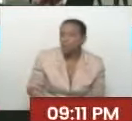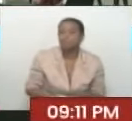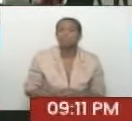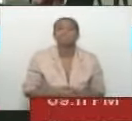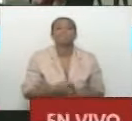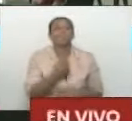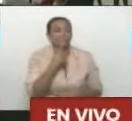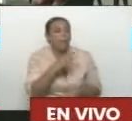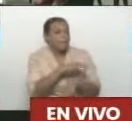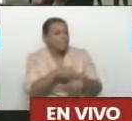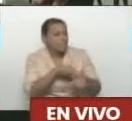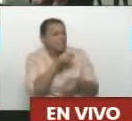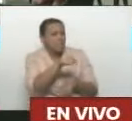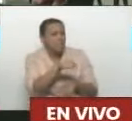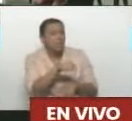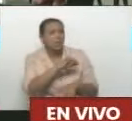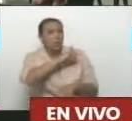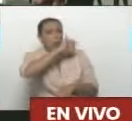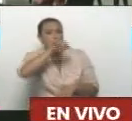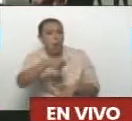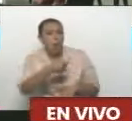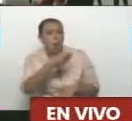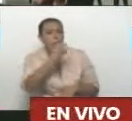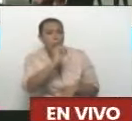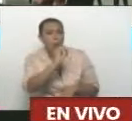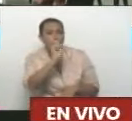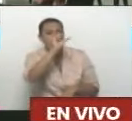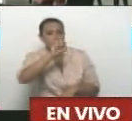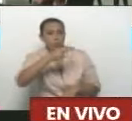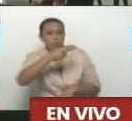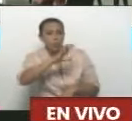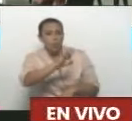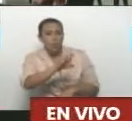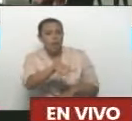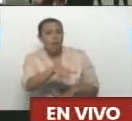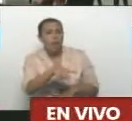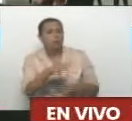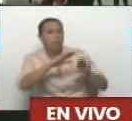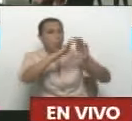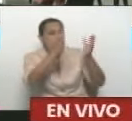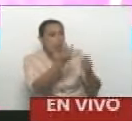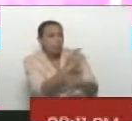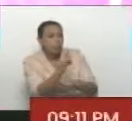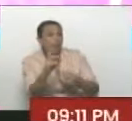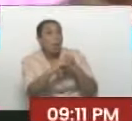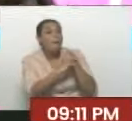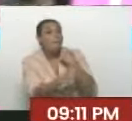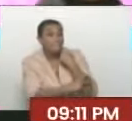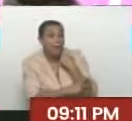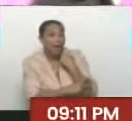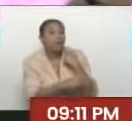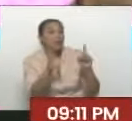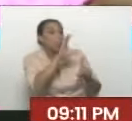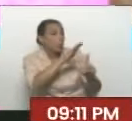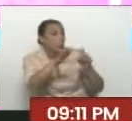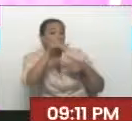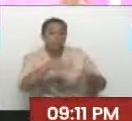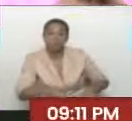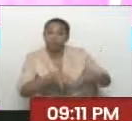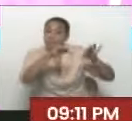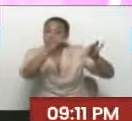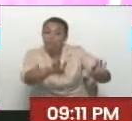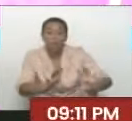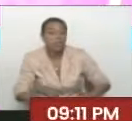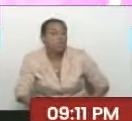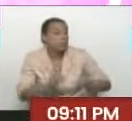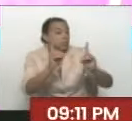hablado con el ministro Josué Lorca, de Ecosocialismo, y él dice, los parques son de los cultores, son de ustedes, así que a